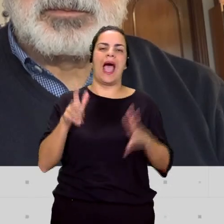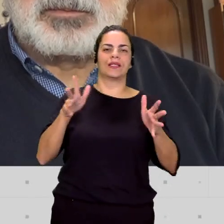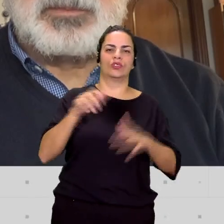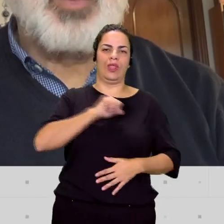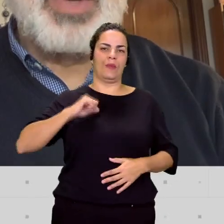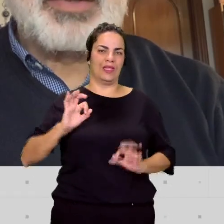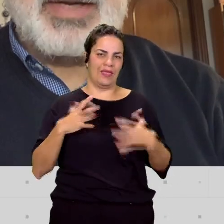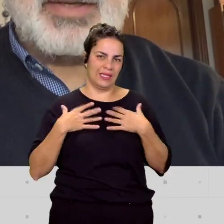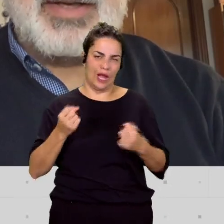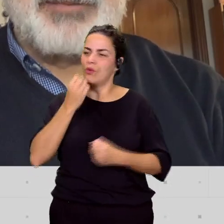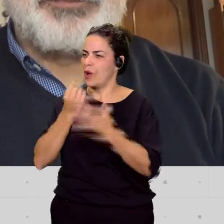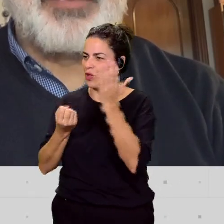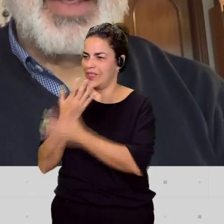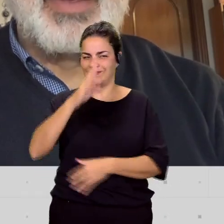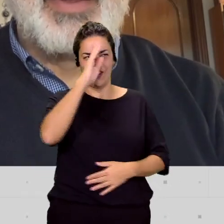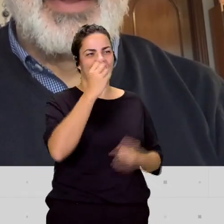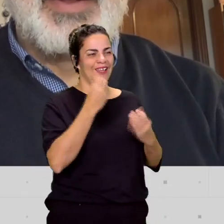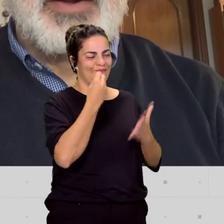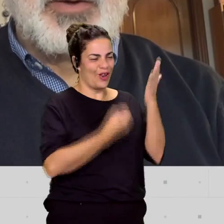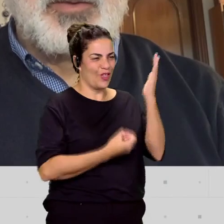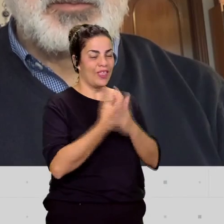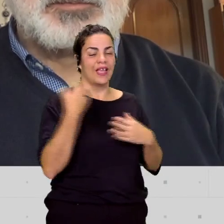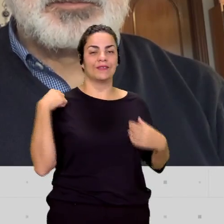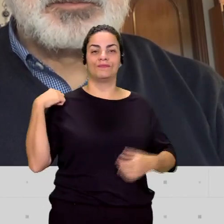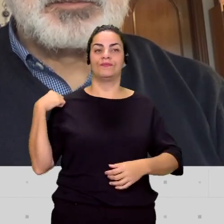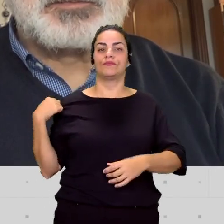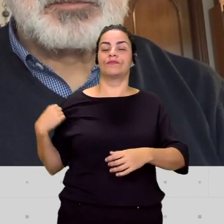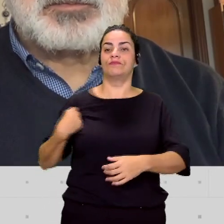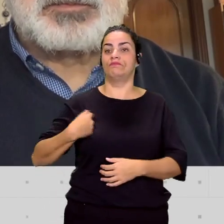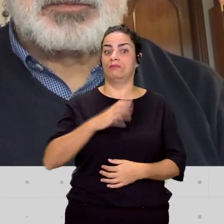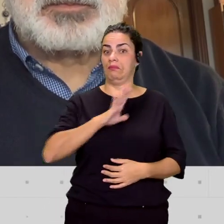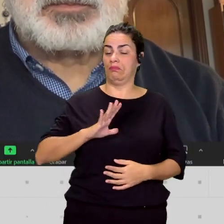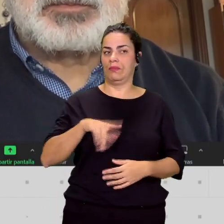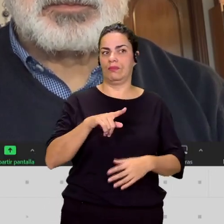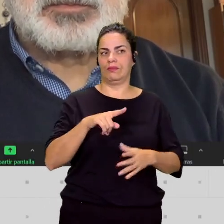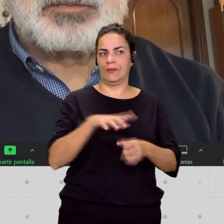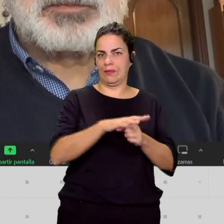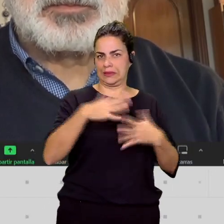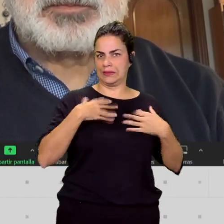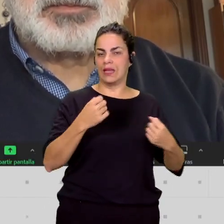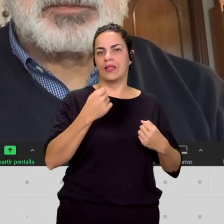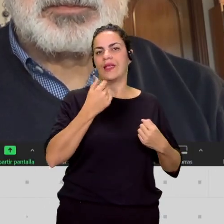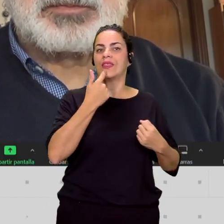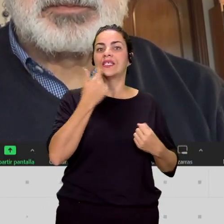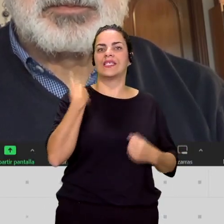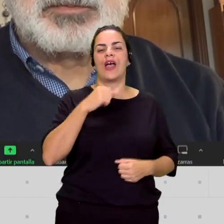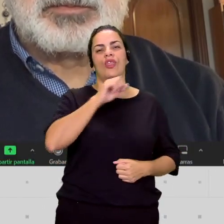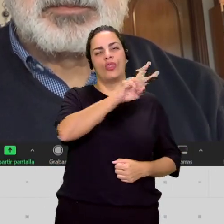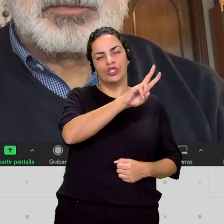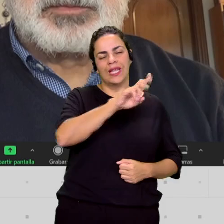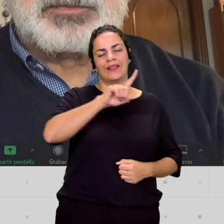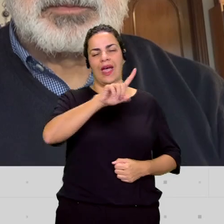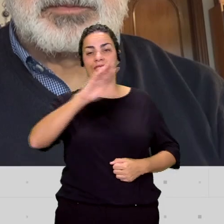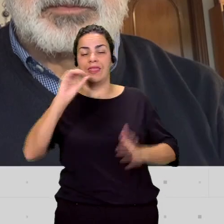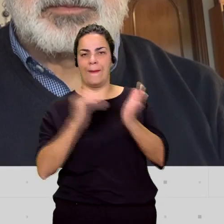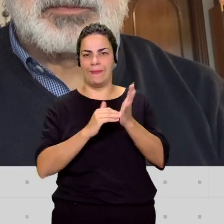días. Buenos días, ¿qué tal? No, hasta el momento, según los datos de Sanidad, se han administrado 210.000 dosis desde que